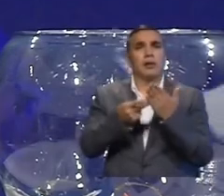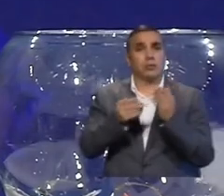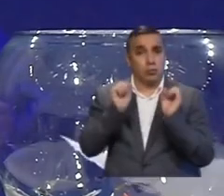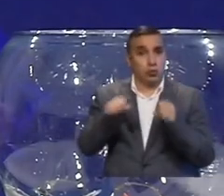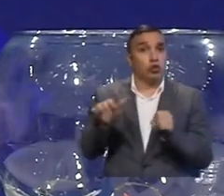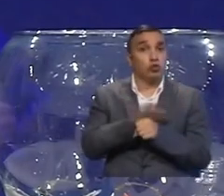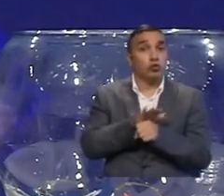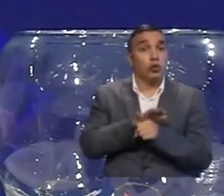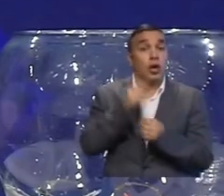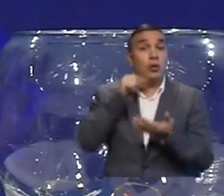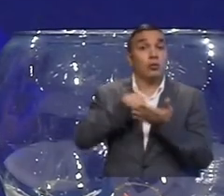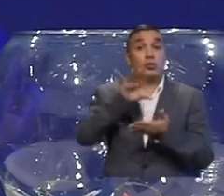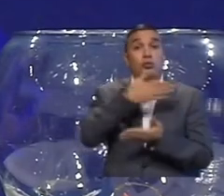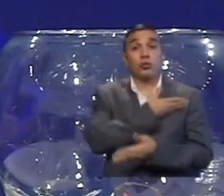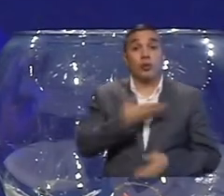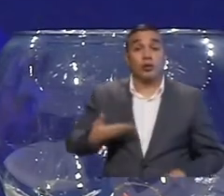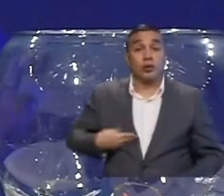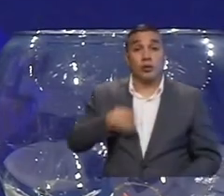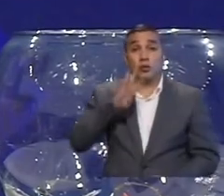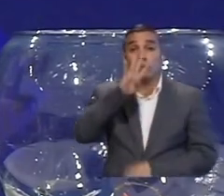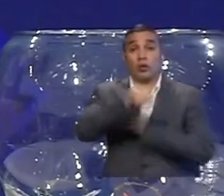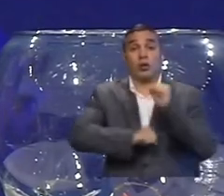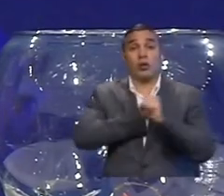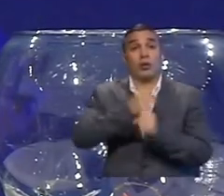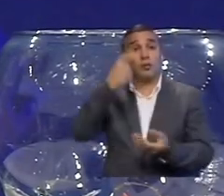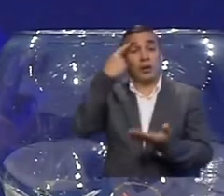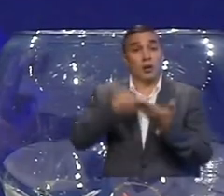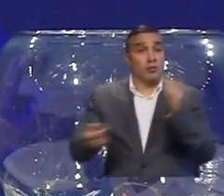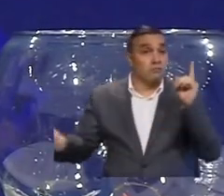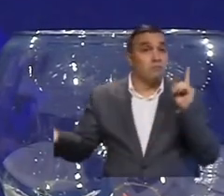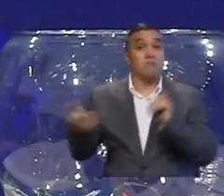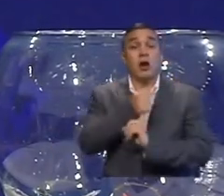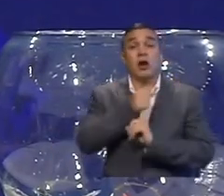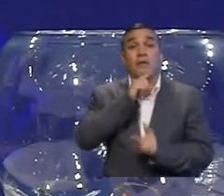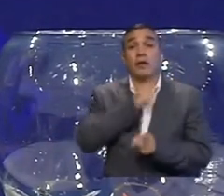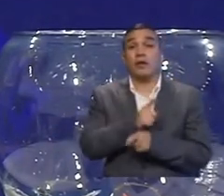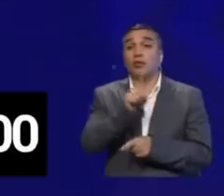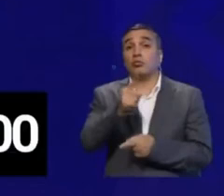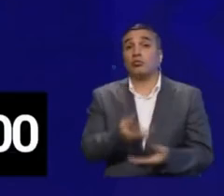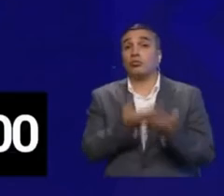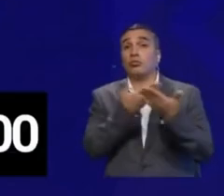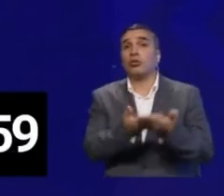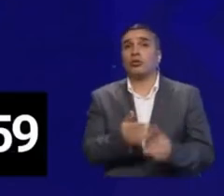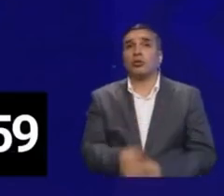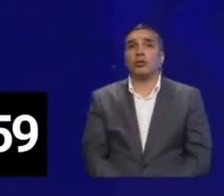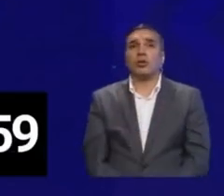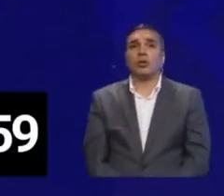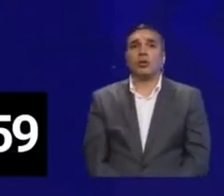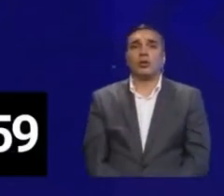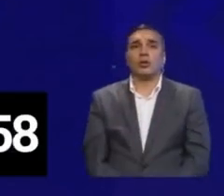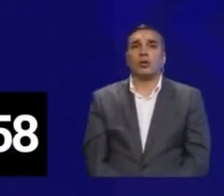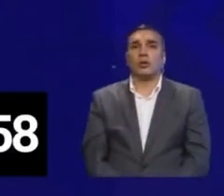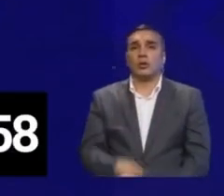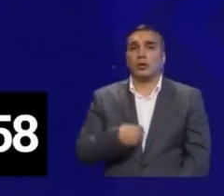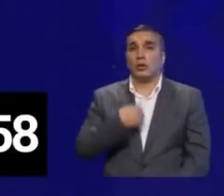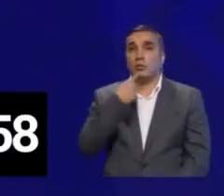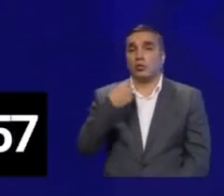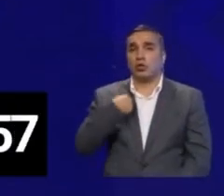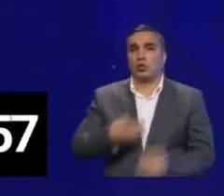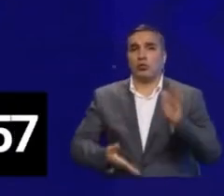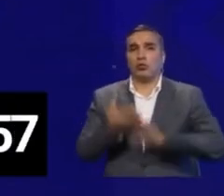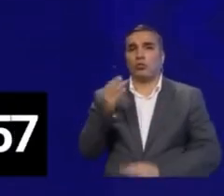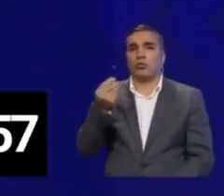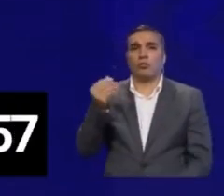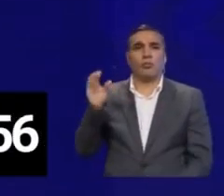¿alcanzará de llegar a la presidencia a los 4 años para convertirlo en realidad su ofrecimiento? Indiqué que voy a